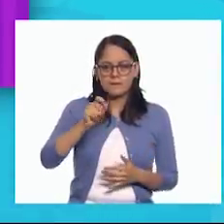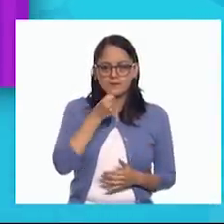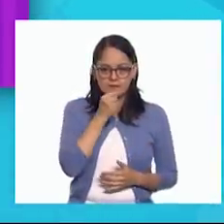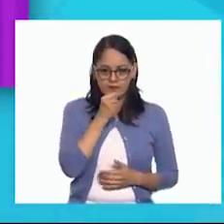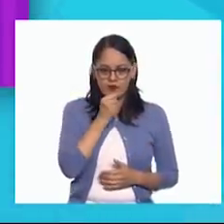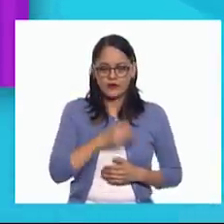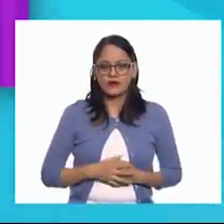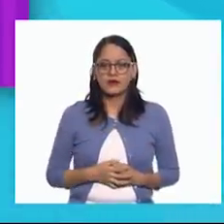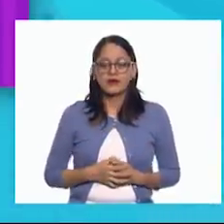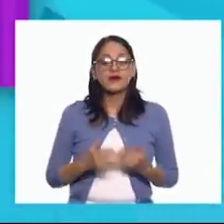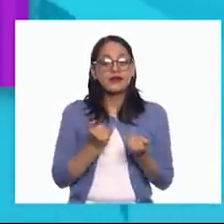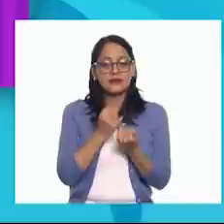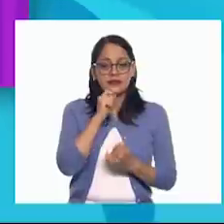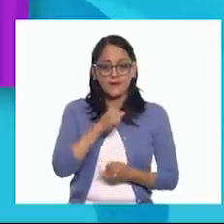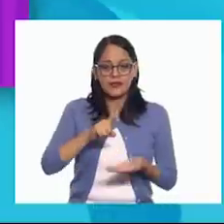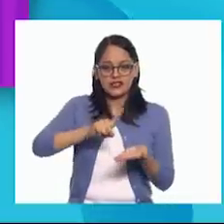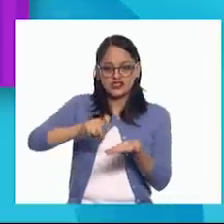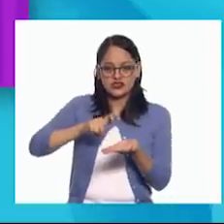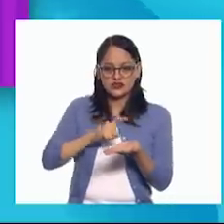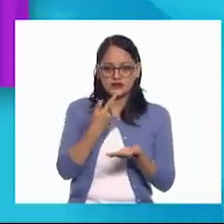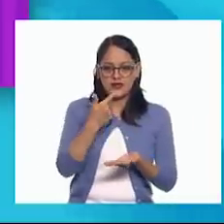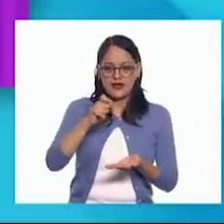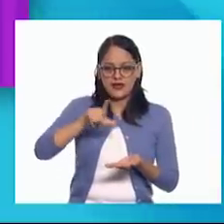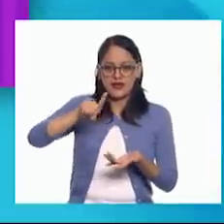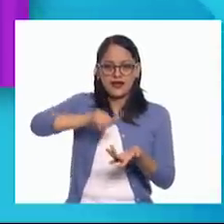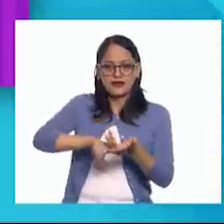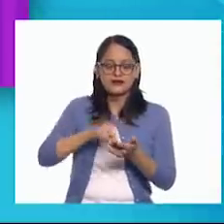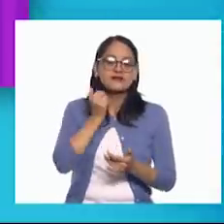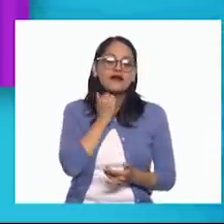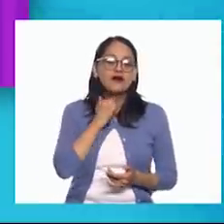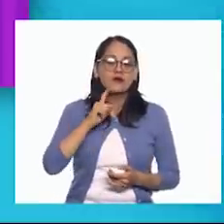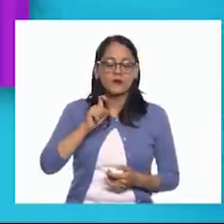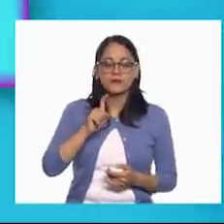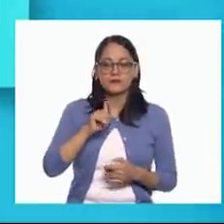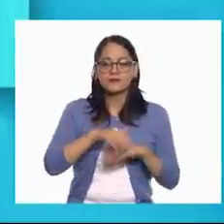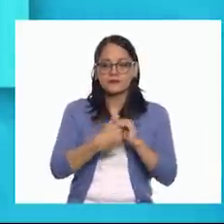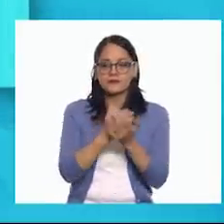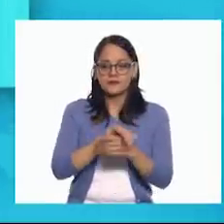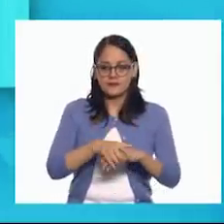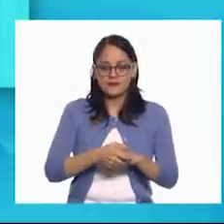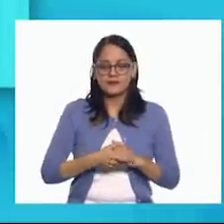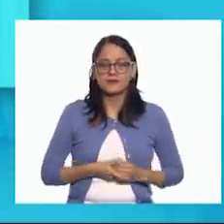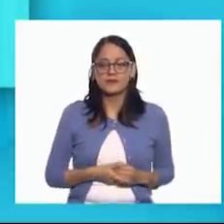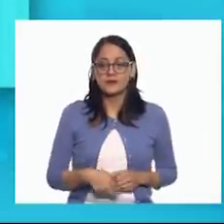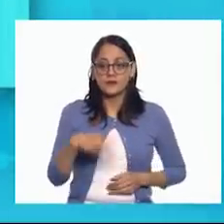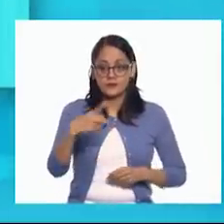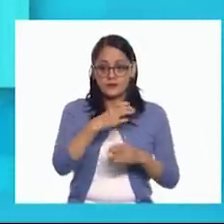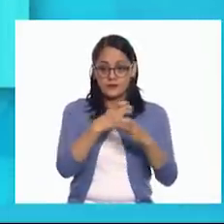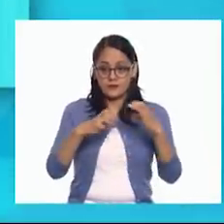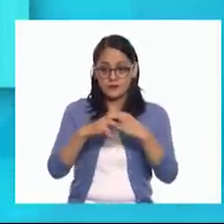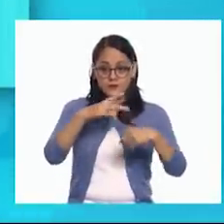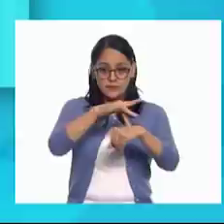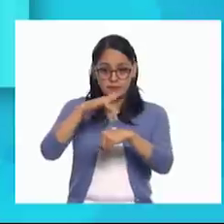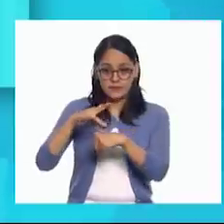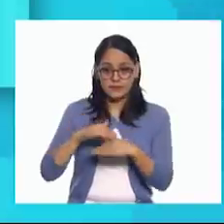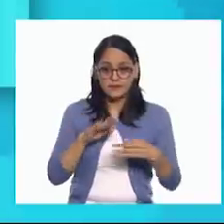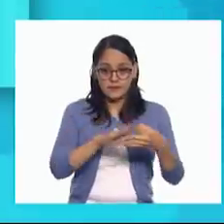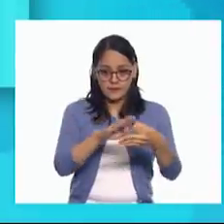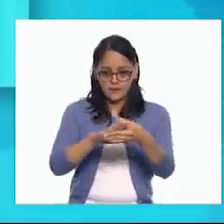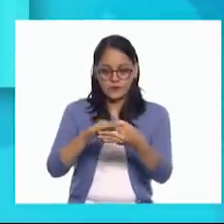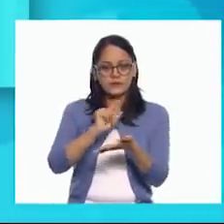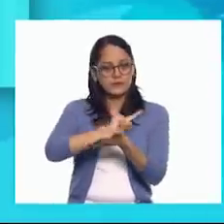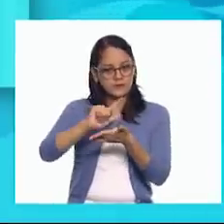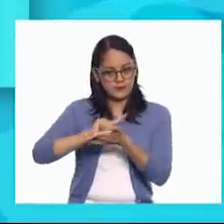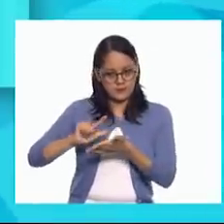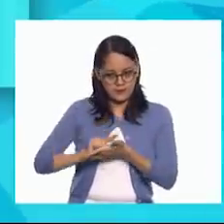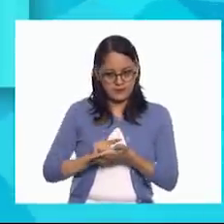durante 20 segundos o aplica desinfectante a base de agua y alcohol. Desinfecta las superficies de los objetos que